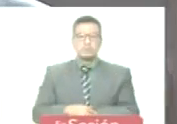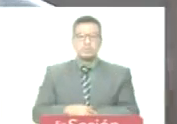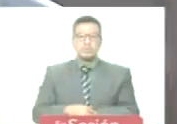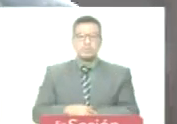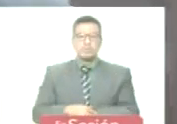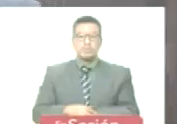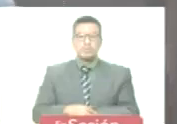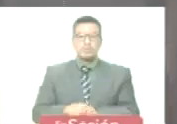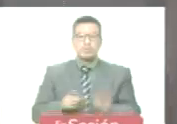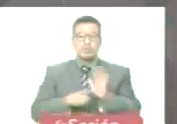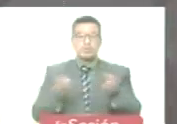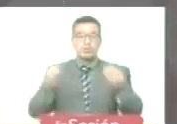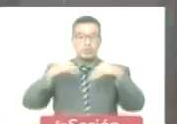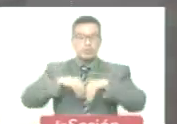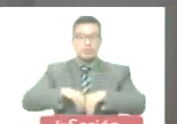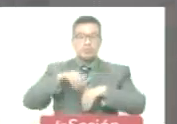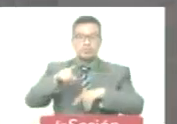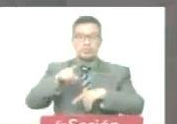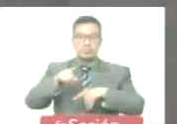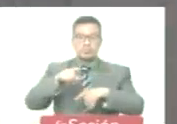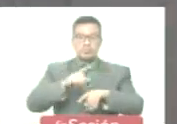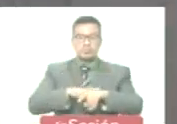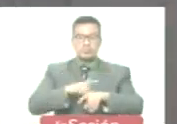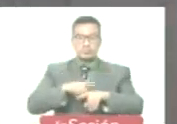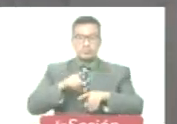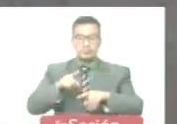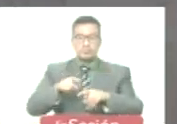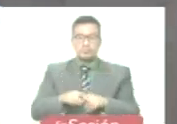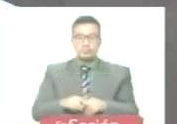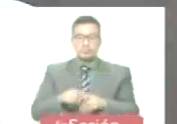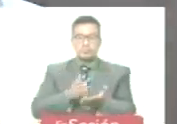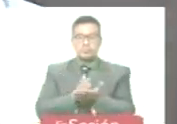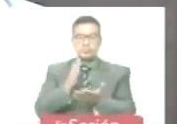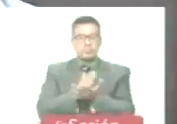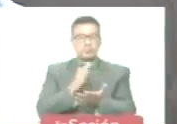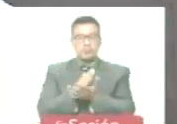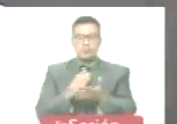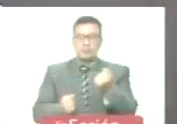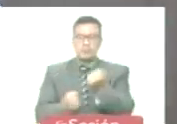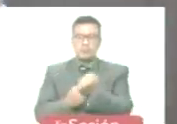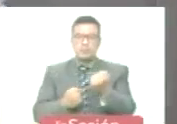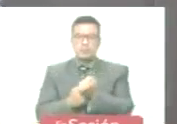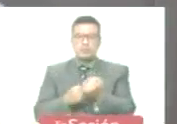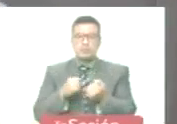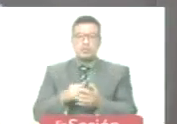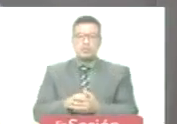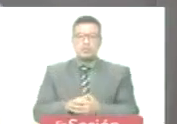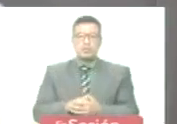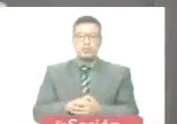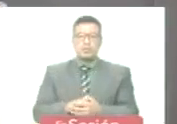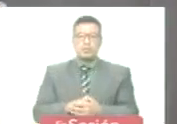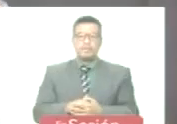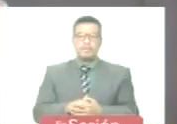ante un acuerdo de este tipo, van a contar siempre con el apoyo y